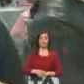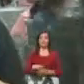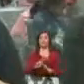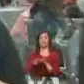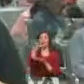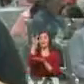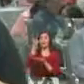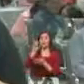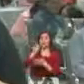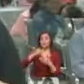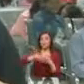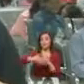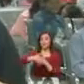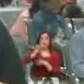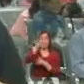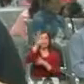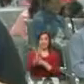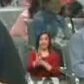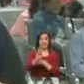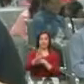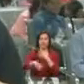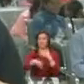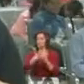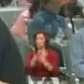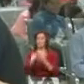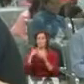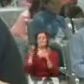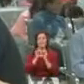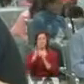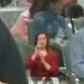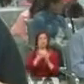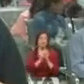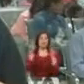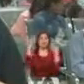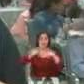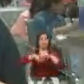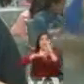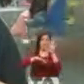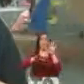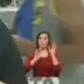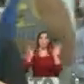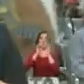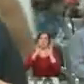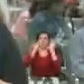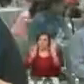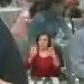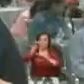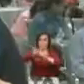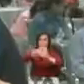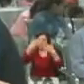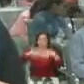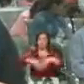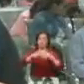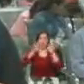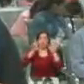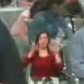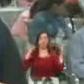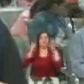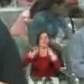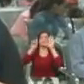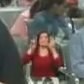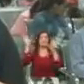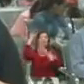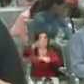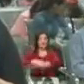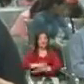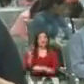al 17 trabajaremos una hora más en todos nuestros puntos de servicio para que el ciudadano pueda acercarse también, es decir, vamos a estar de 8 a 6 de la tarde y